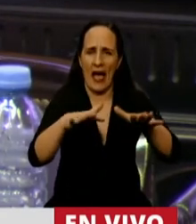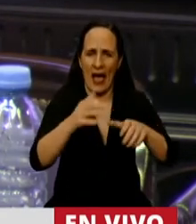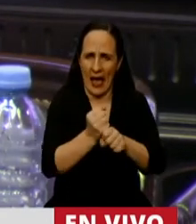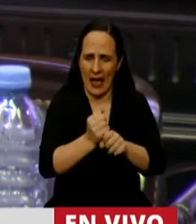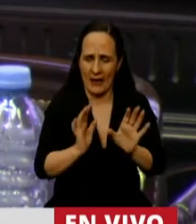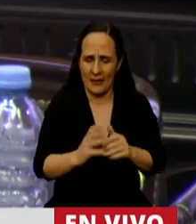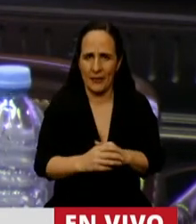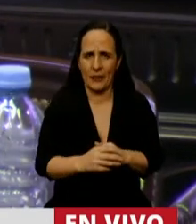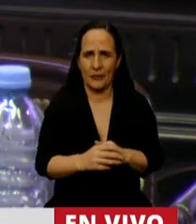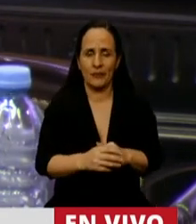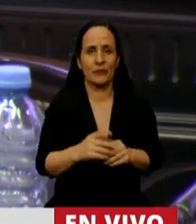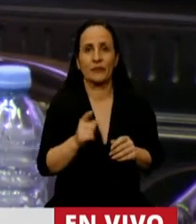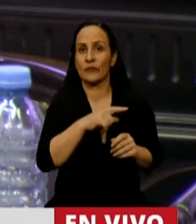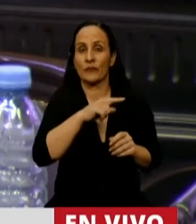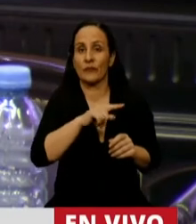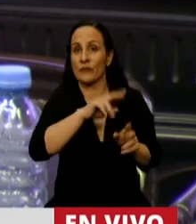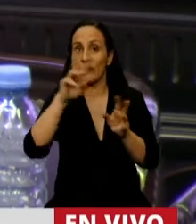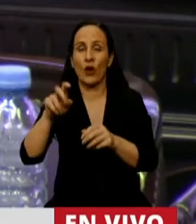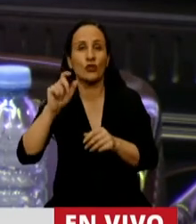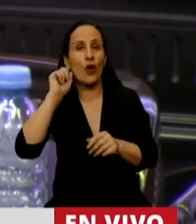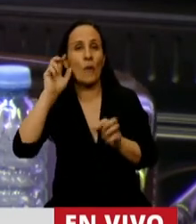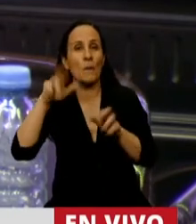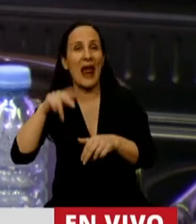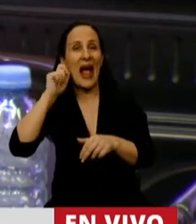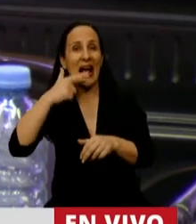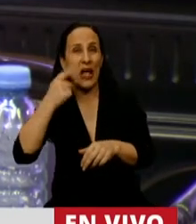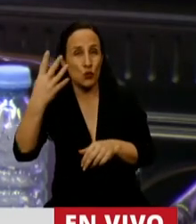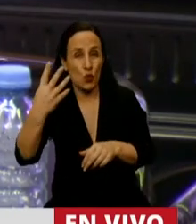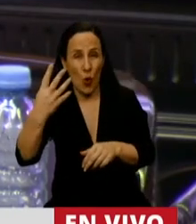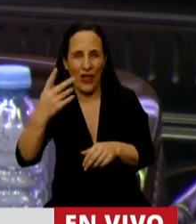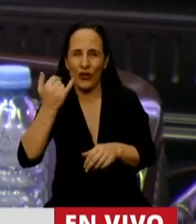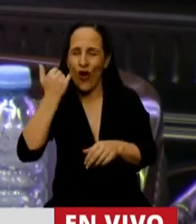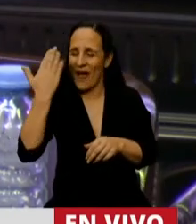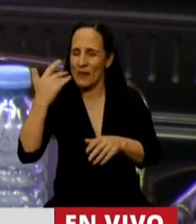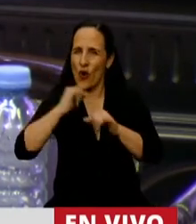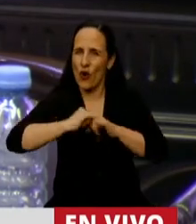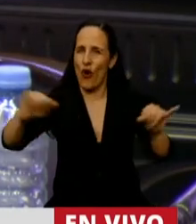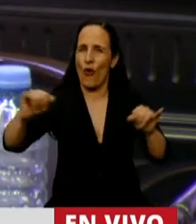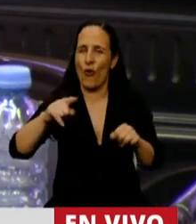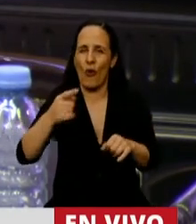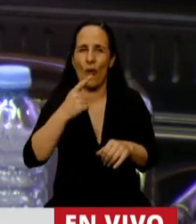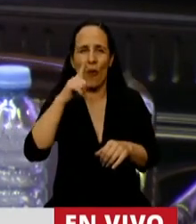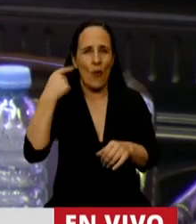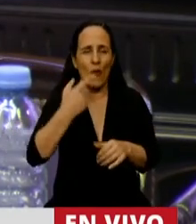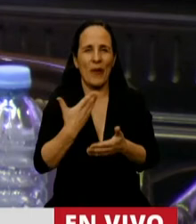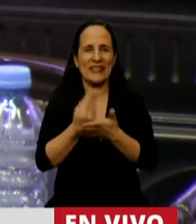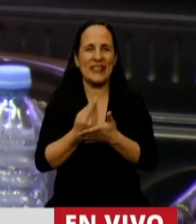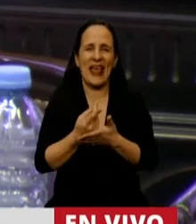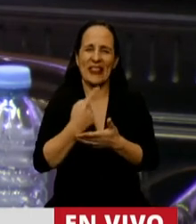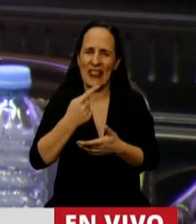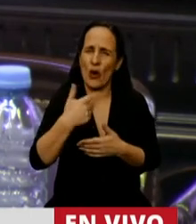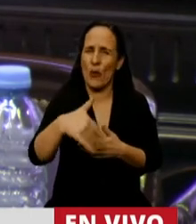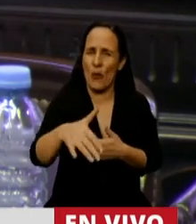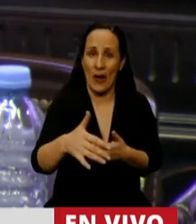párrafo aparte merece el plan gas 4 anunciado hace tan poco con bombos y platillos por el presidente de la nación bueno